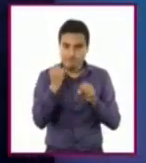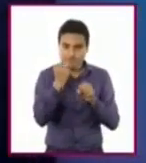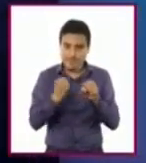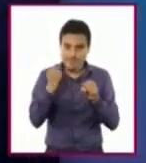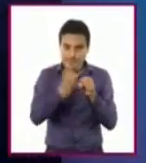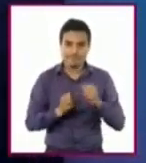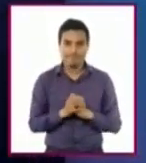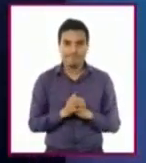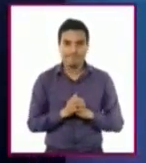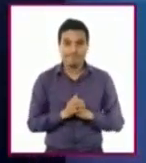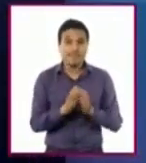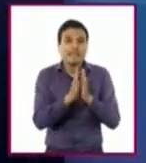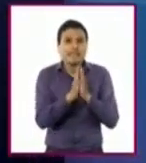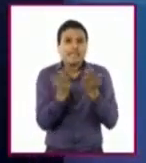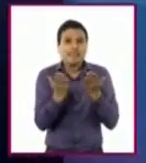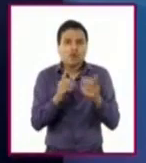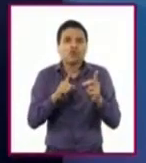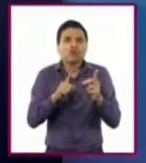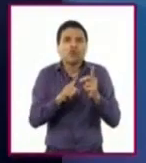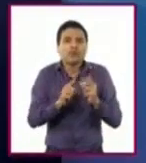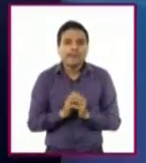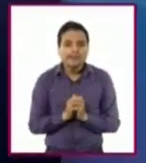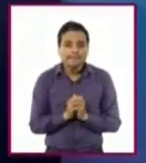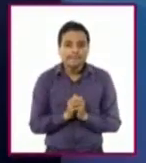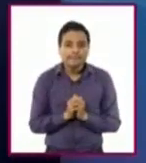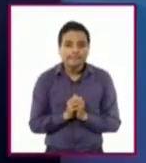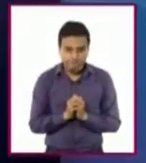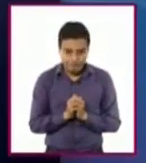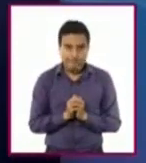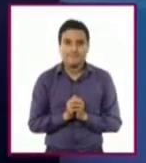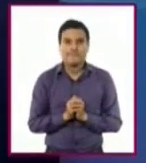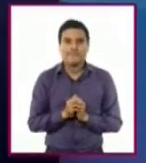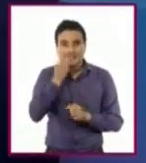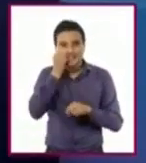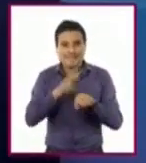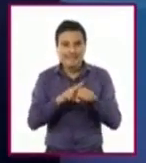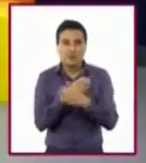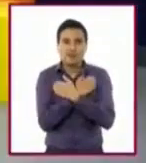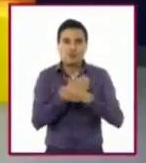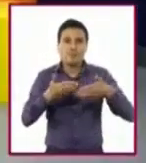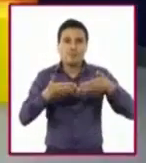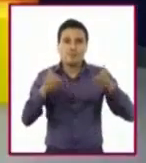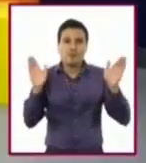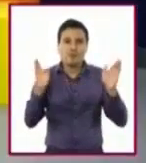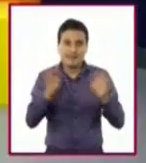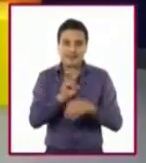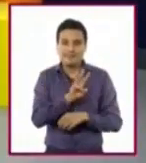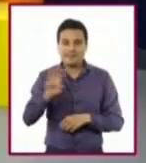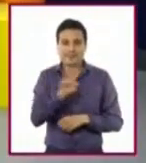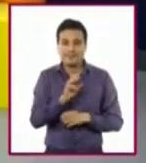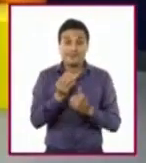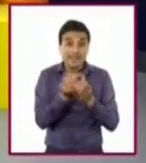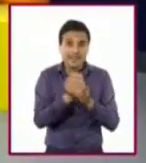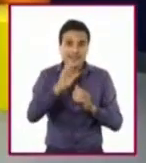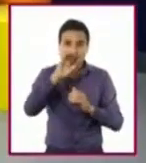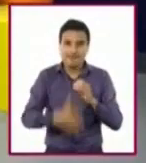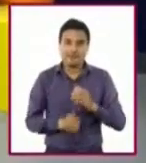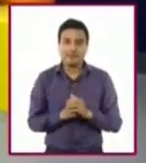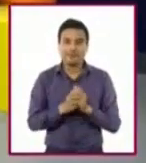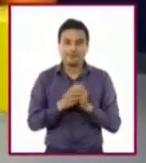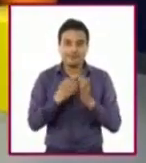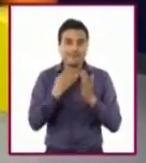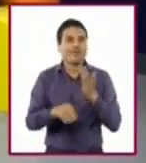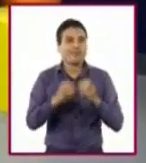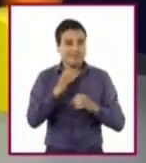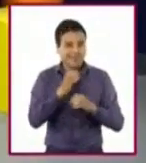encontrar los libros de texto en la página de la secretaría de educación pública por hoy hemos terminado pero aún nos queda